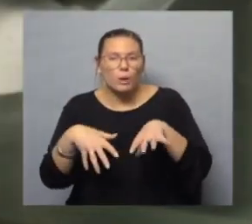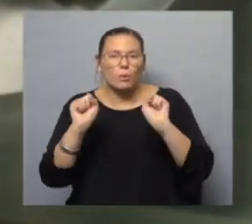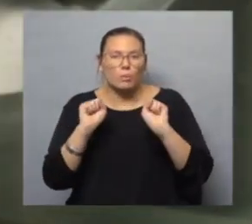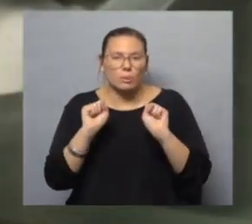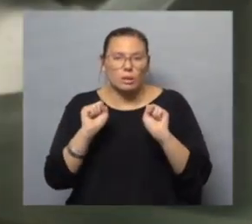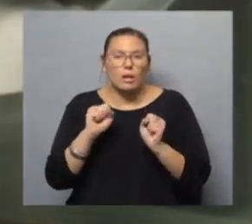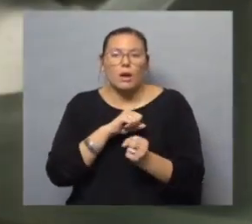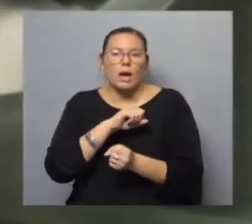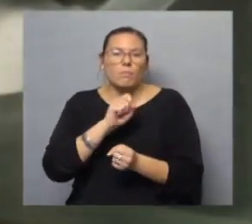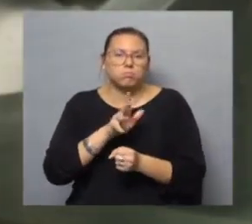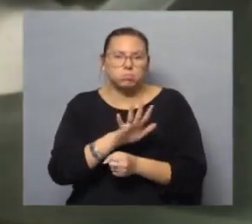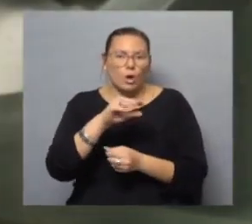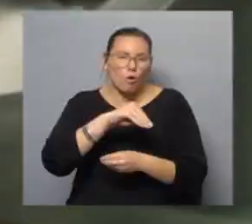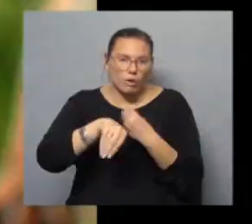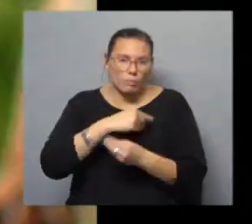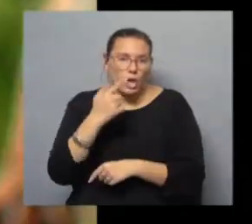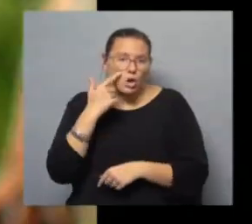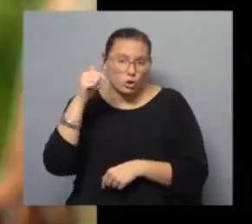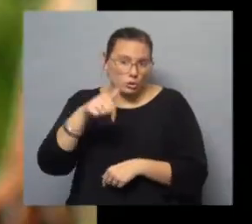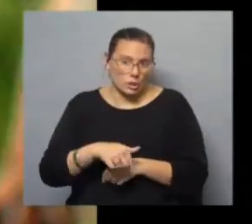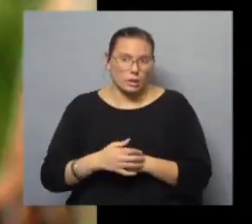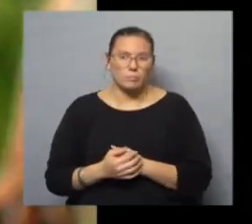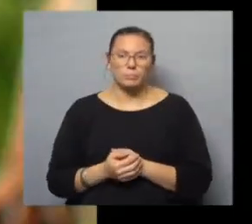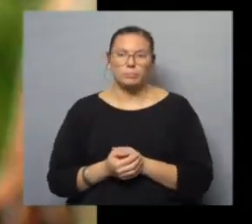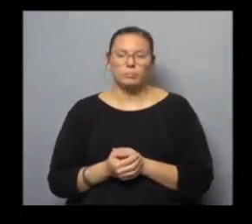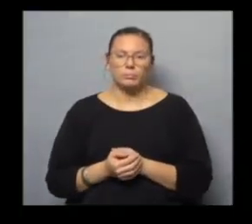géneros y familias que no se conocían para el país.